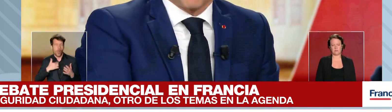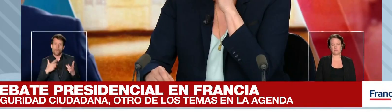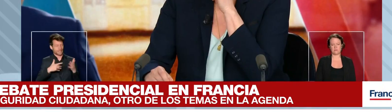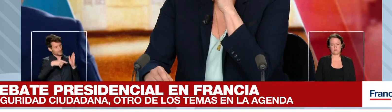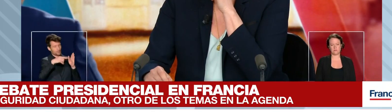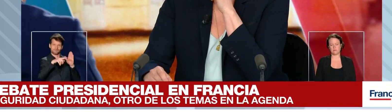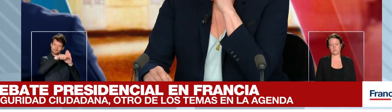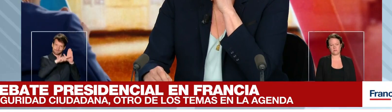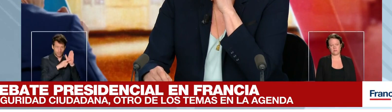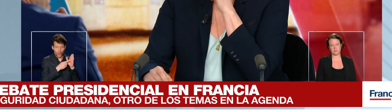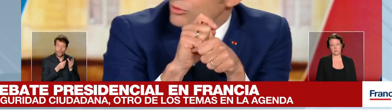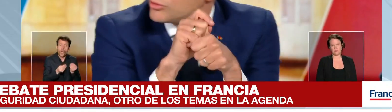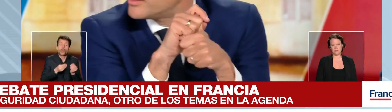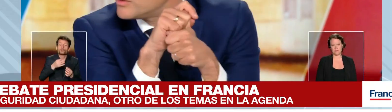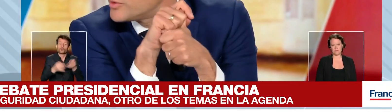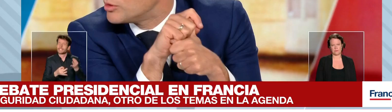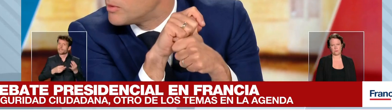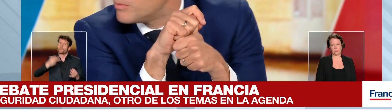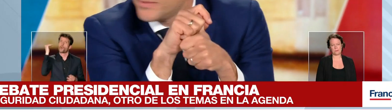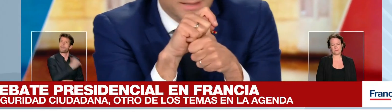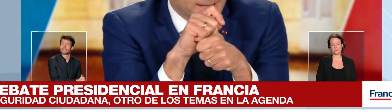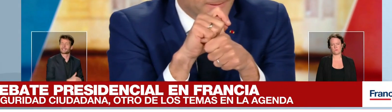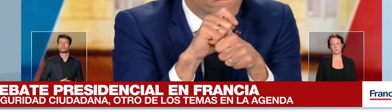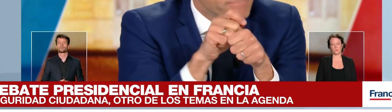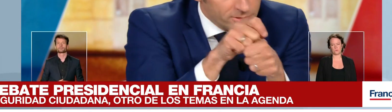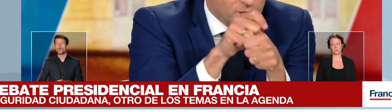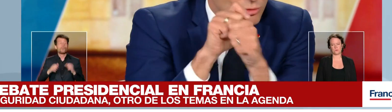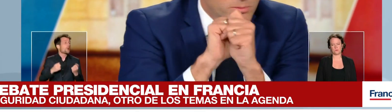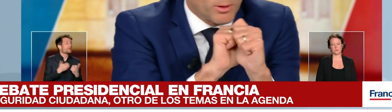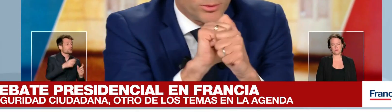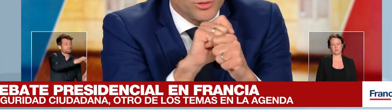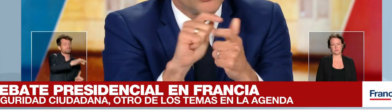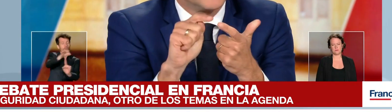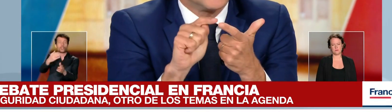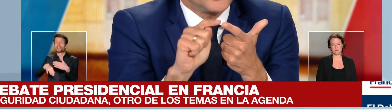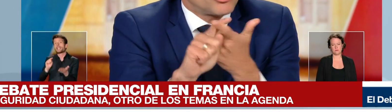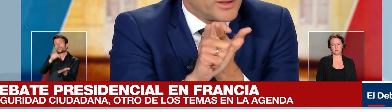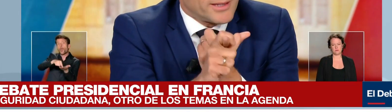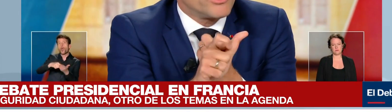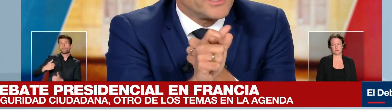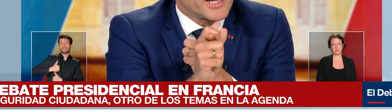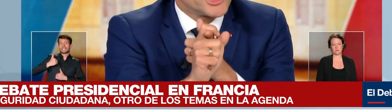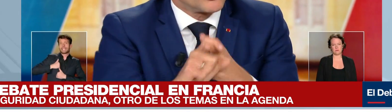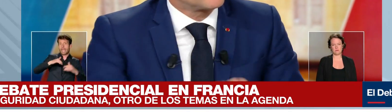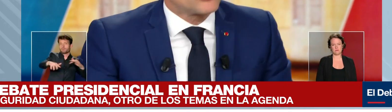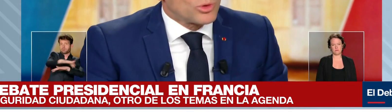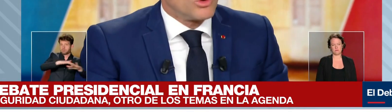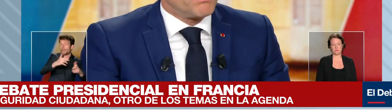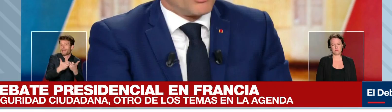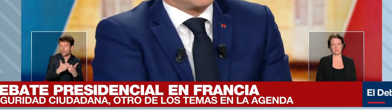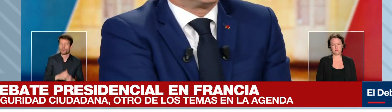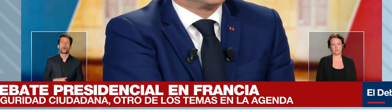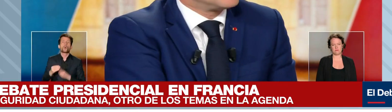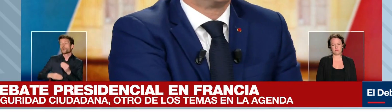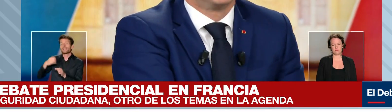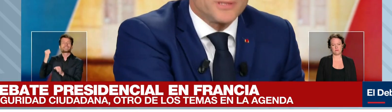vaya mucho más rápido, ya sea una retención en un ambiente militar, que es una de mis propuestas, o trabajos de interés